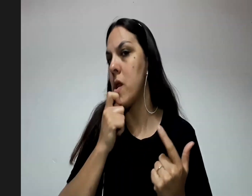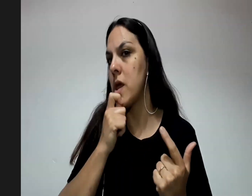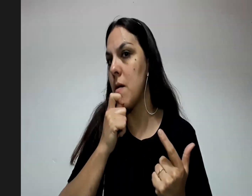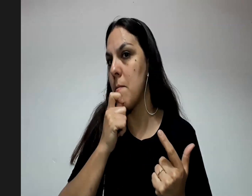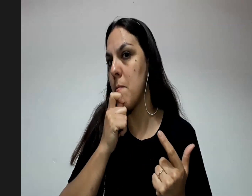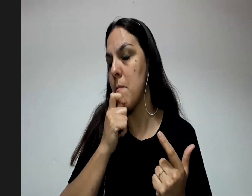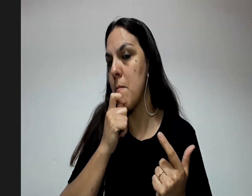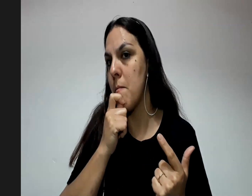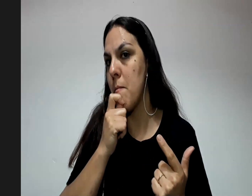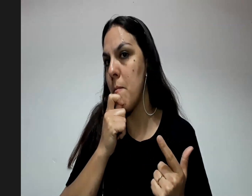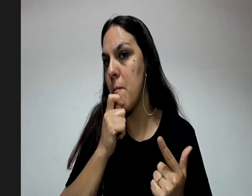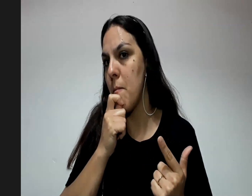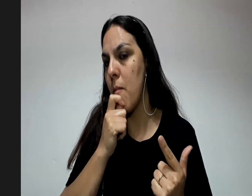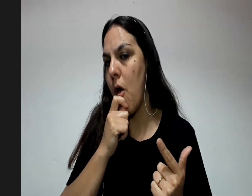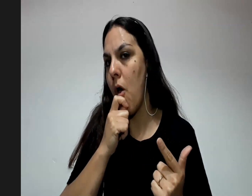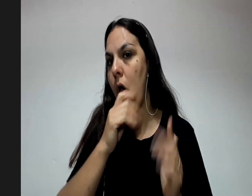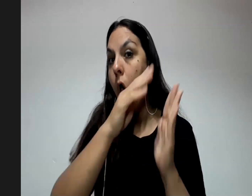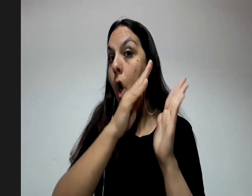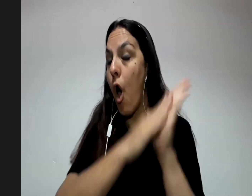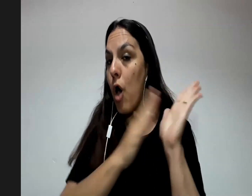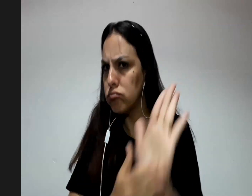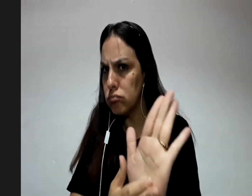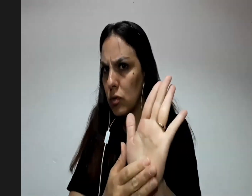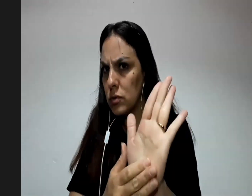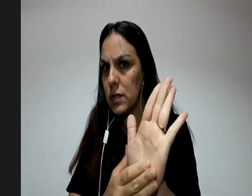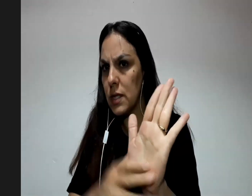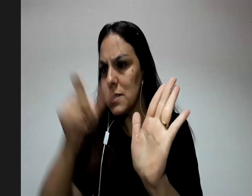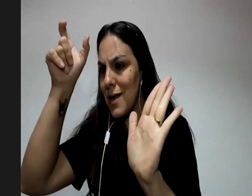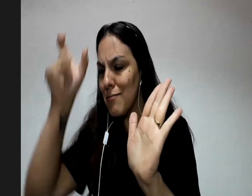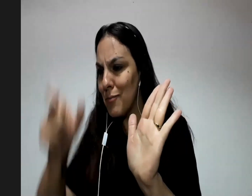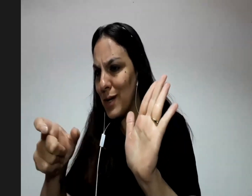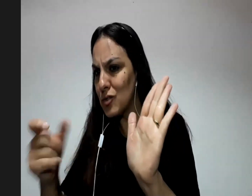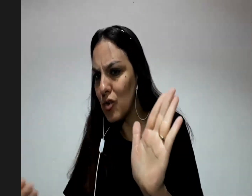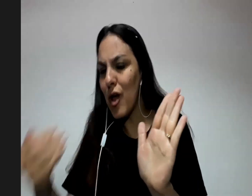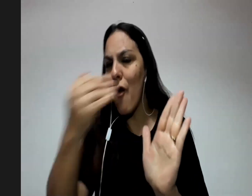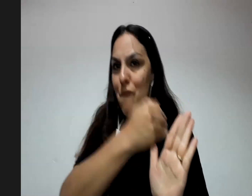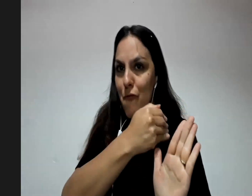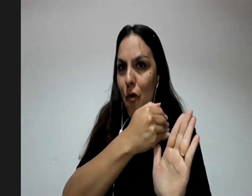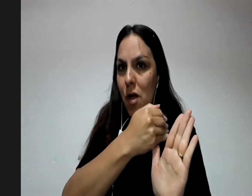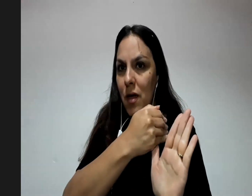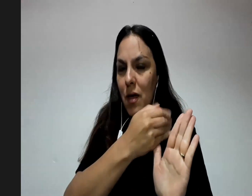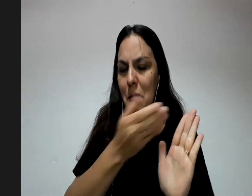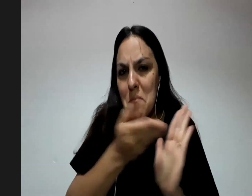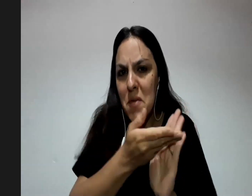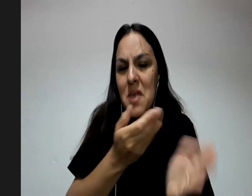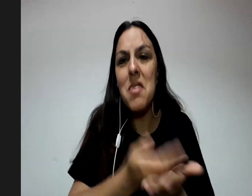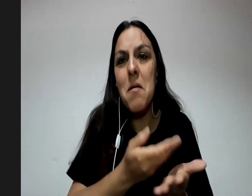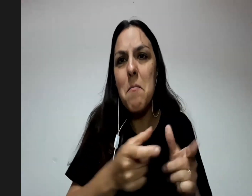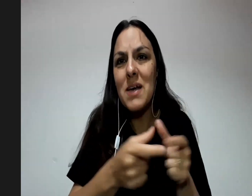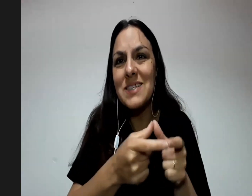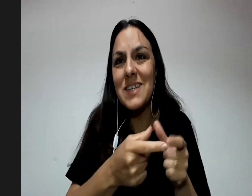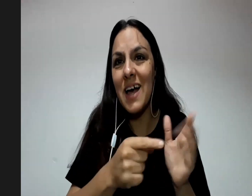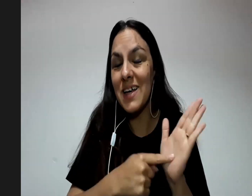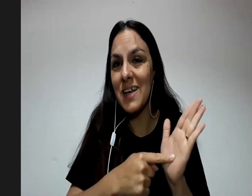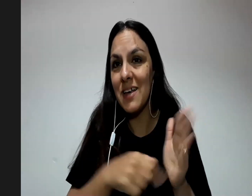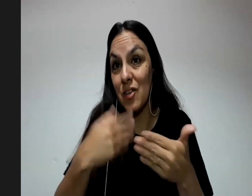la constancia de que la persona se acercó y pidió el pasaje. Tres, no identificación de la